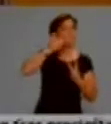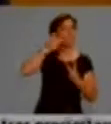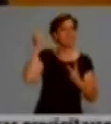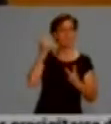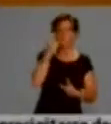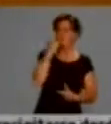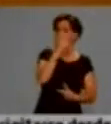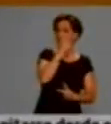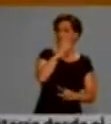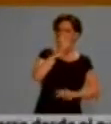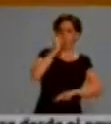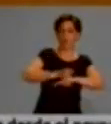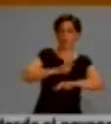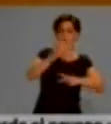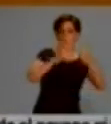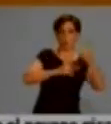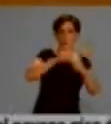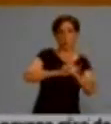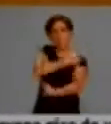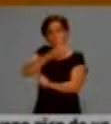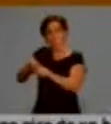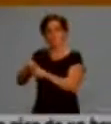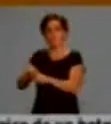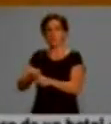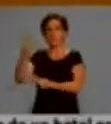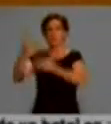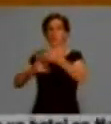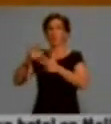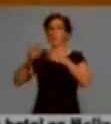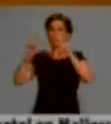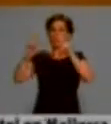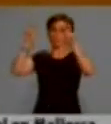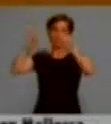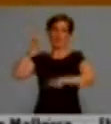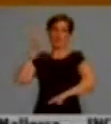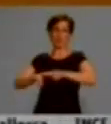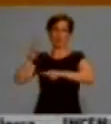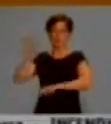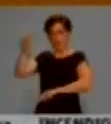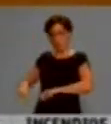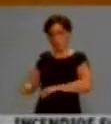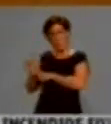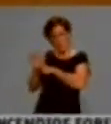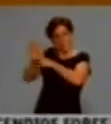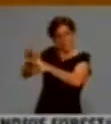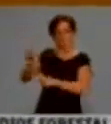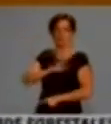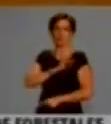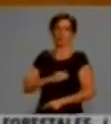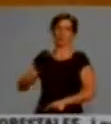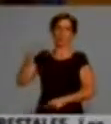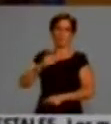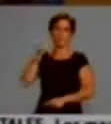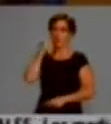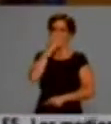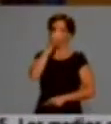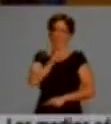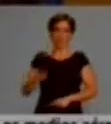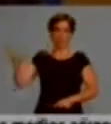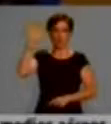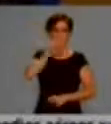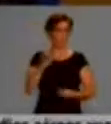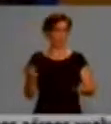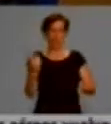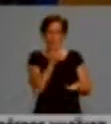y la contabilidad B, presentada por el señor Bárcenas en la Audiencia Nacional. Porque no es